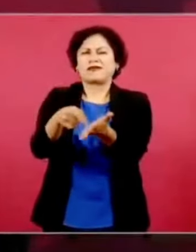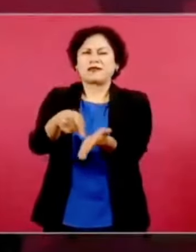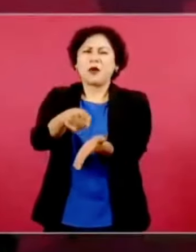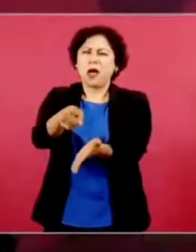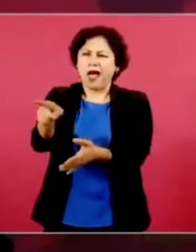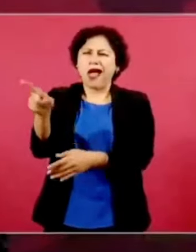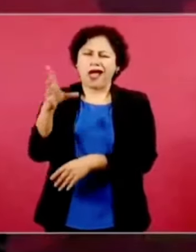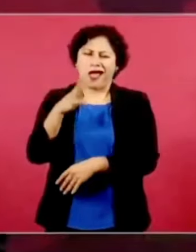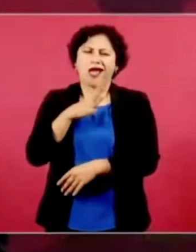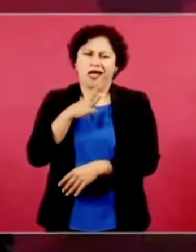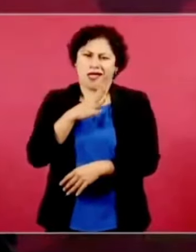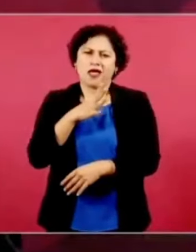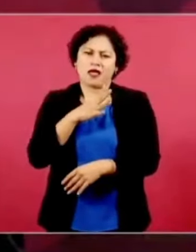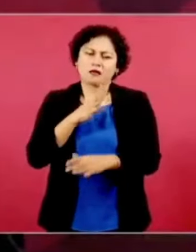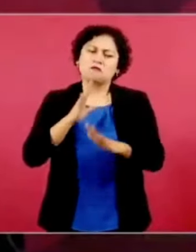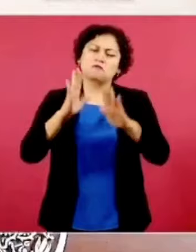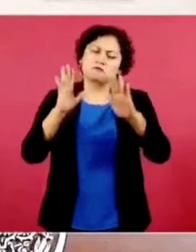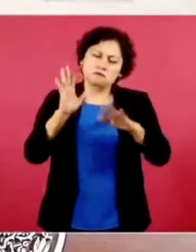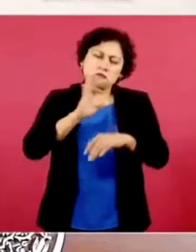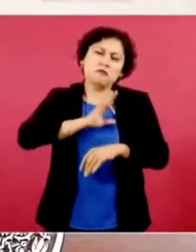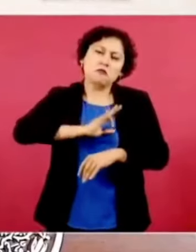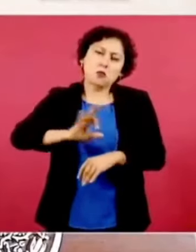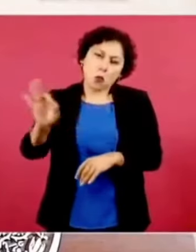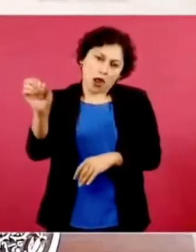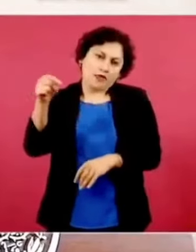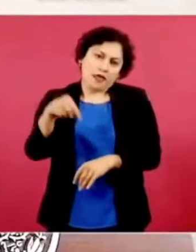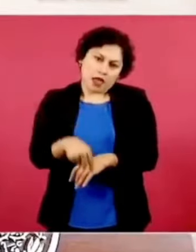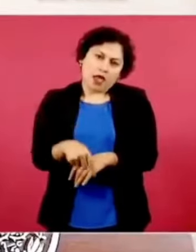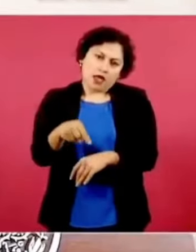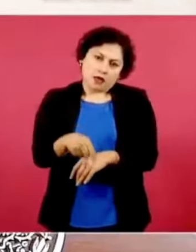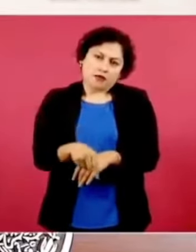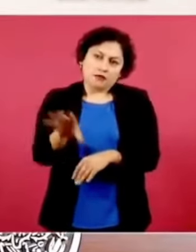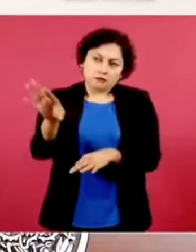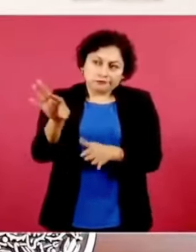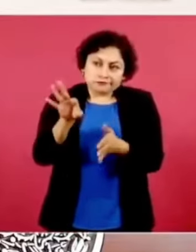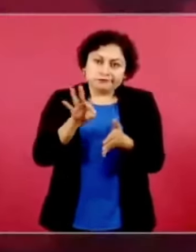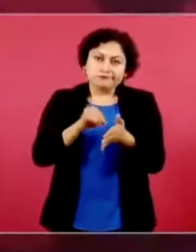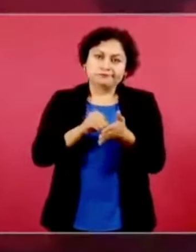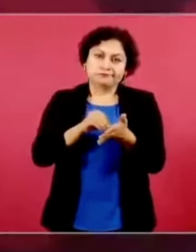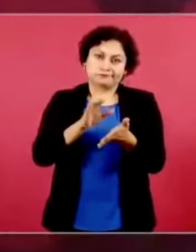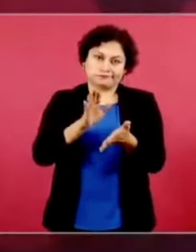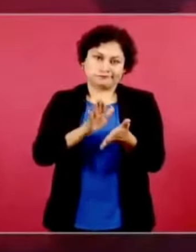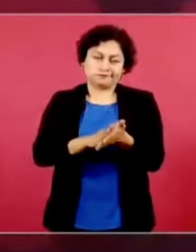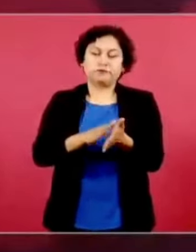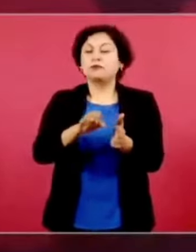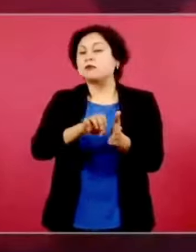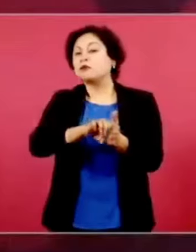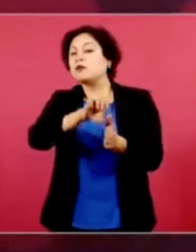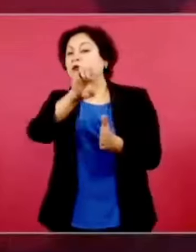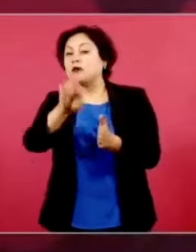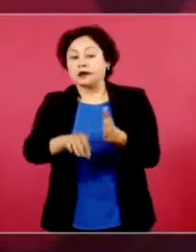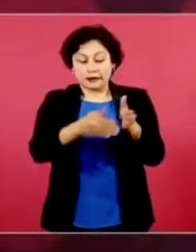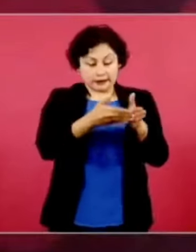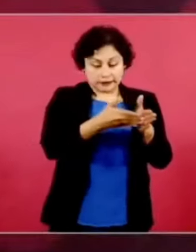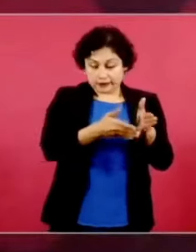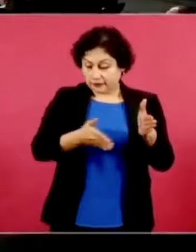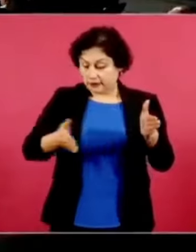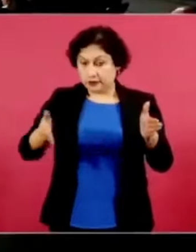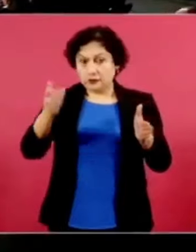De todas maneras lo podríamos hacer aquí. ¿Sí? ¿Qué fue el periodo